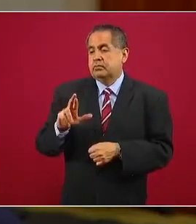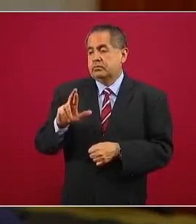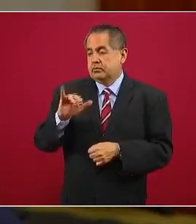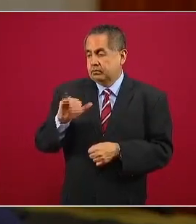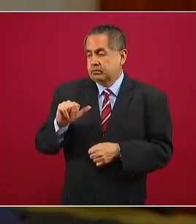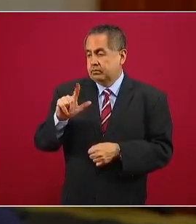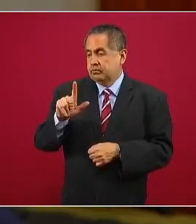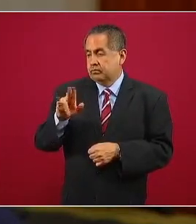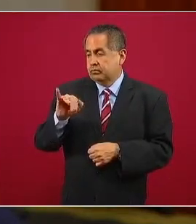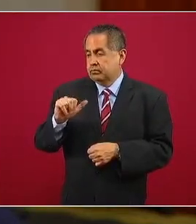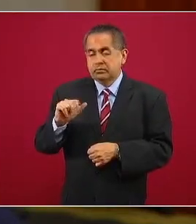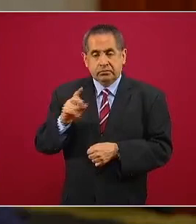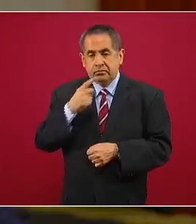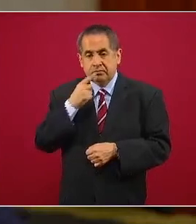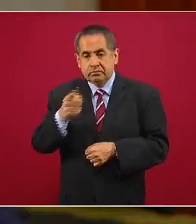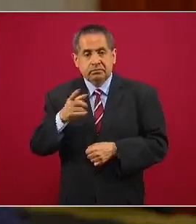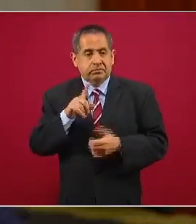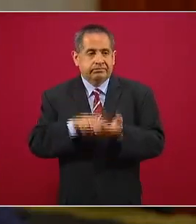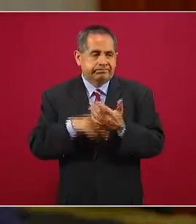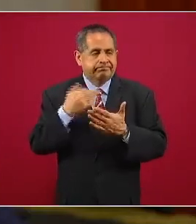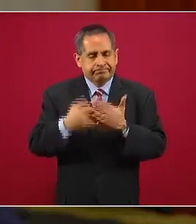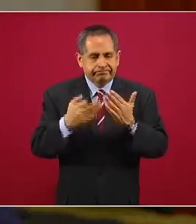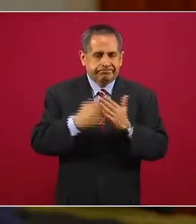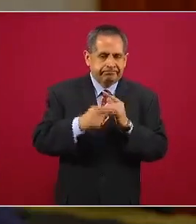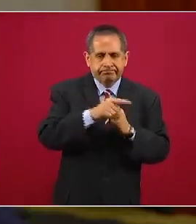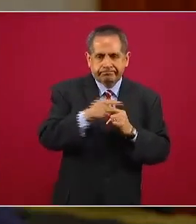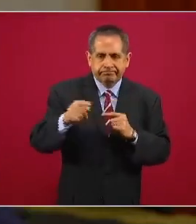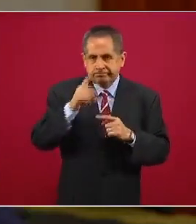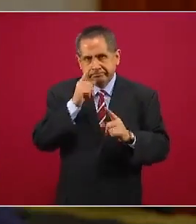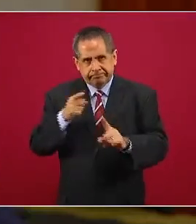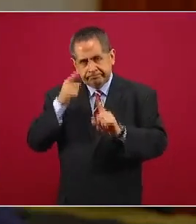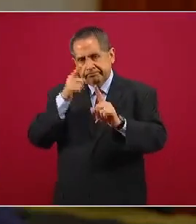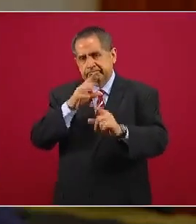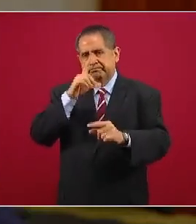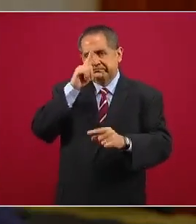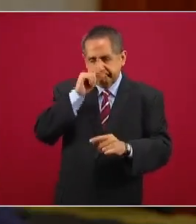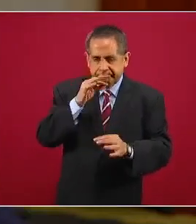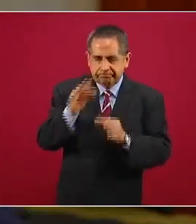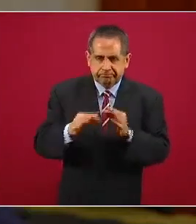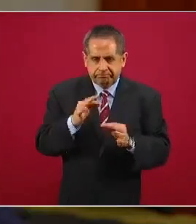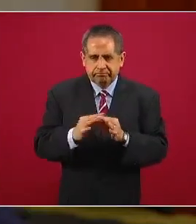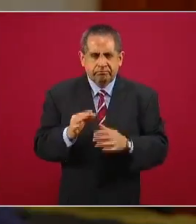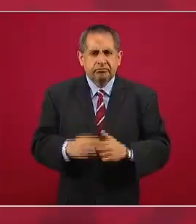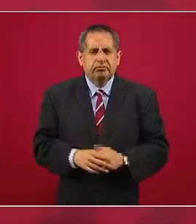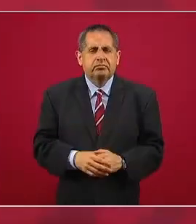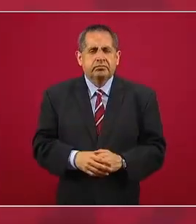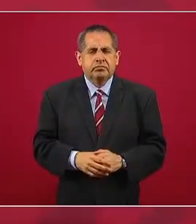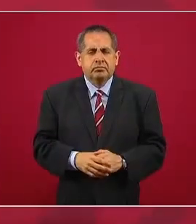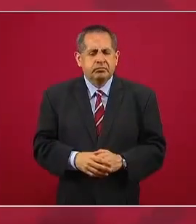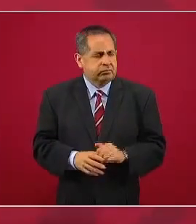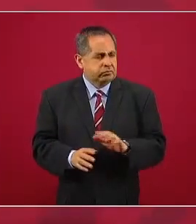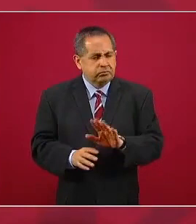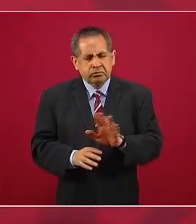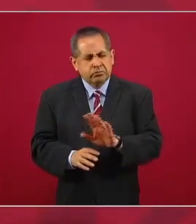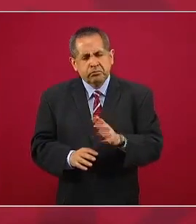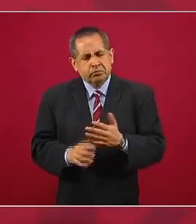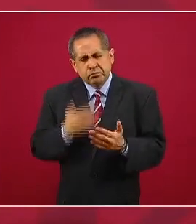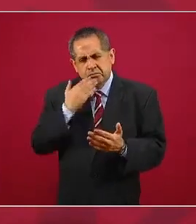que hay faltantes y que no se ha llegado a la meta. No, está bien el